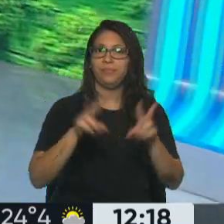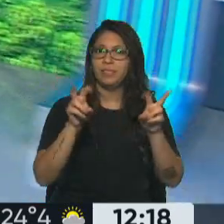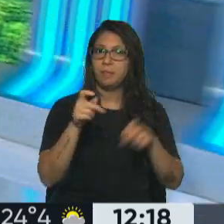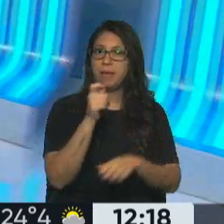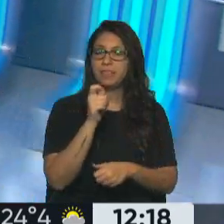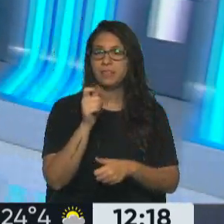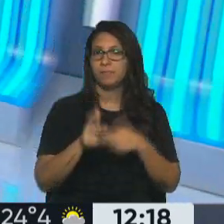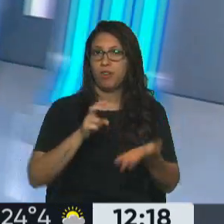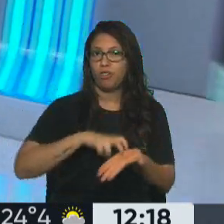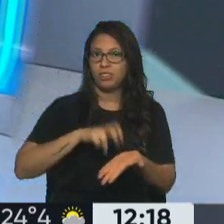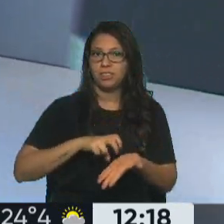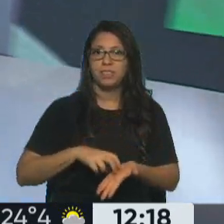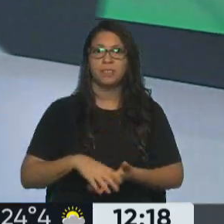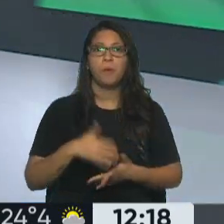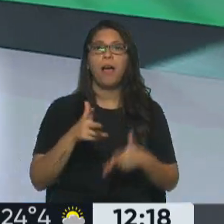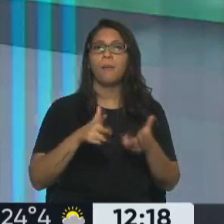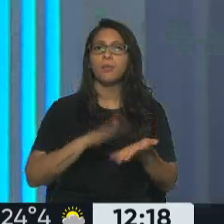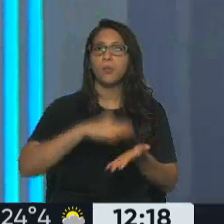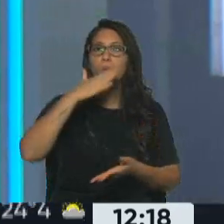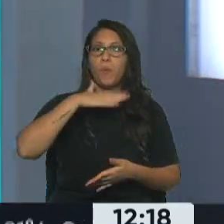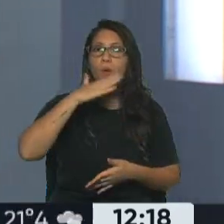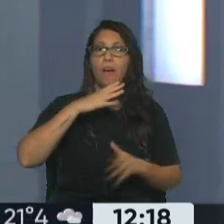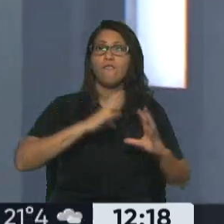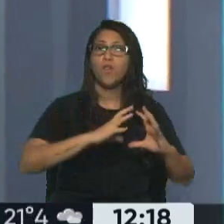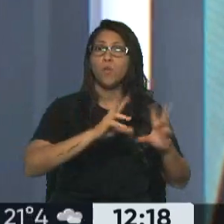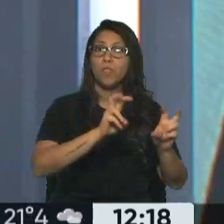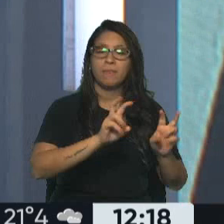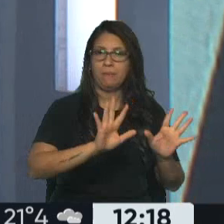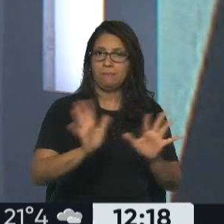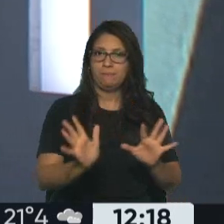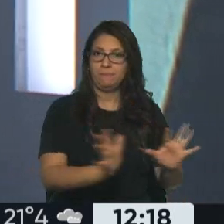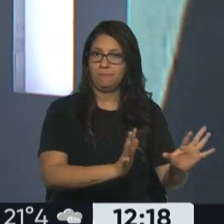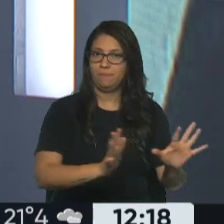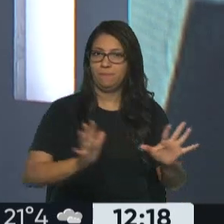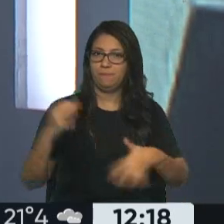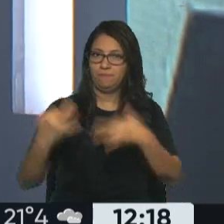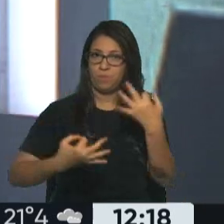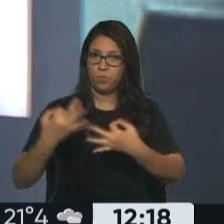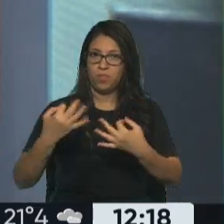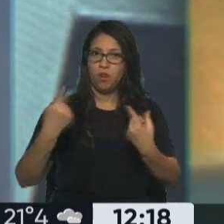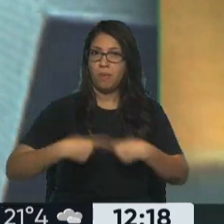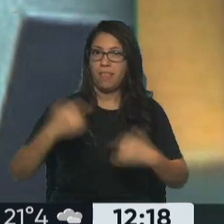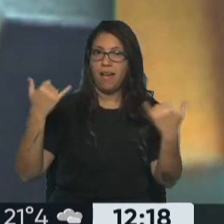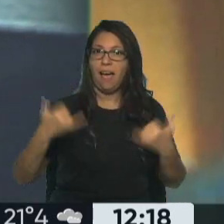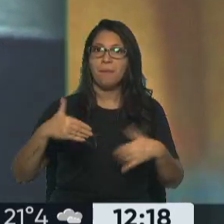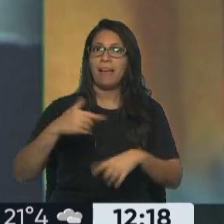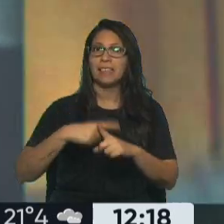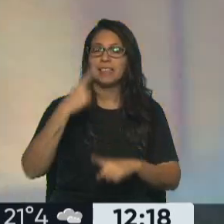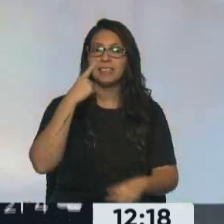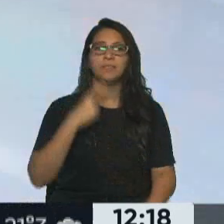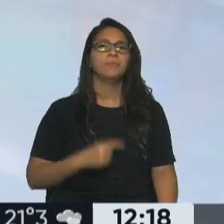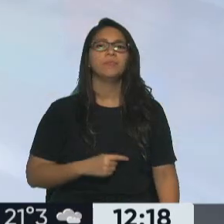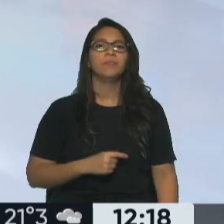periodística y vamos a hablar de Boca, no de fútbol, sino de la cuestión judicial, porque hay novedades. Maxi, bienvenido, ¿cómo estamos? ¿Cómo